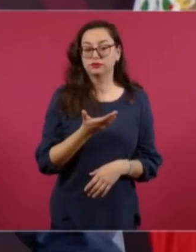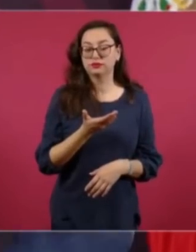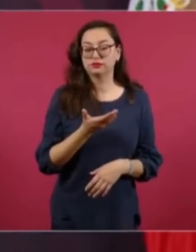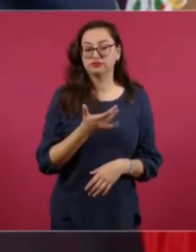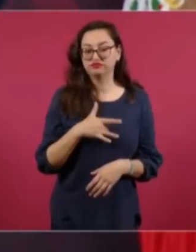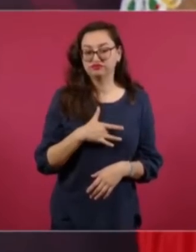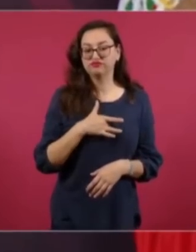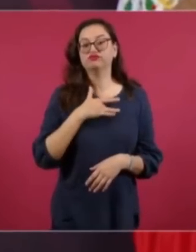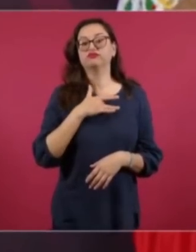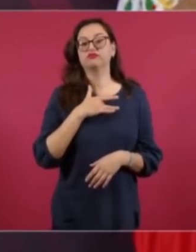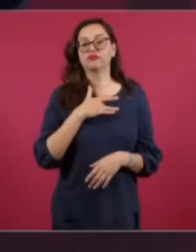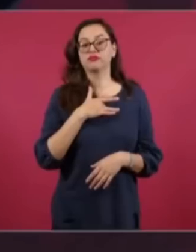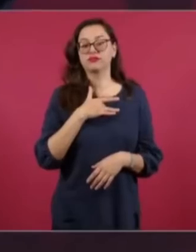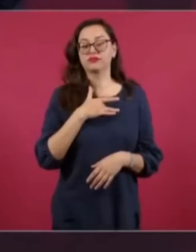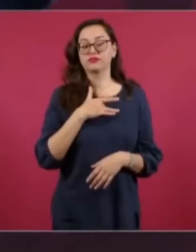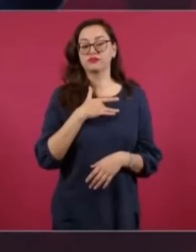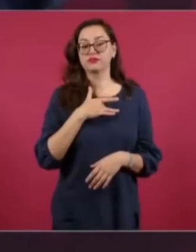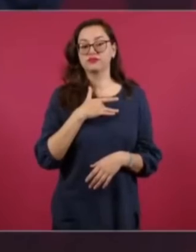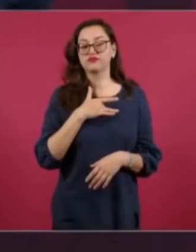de